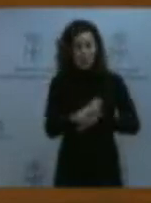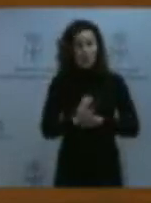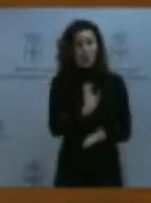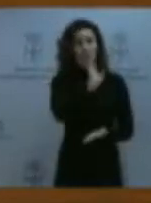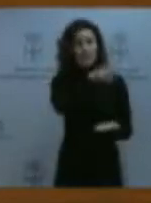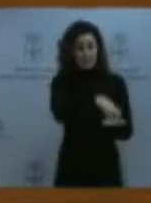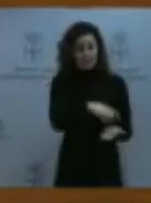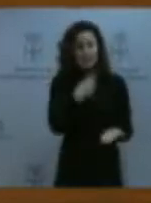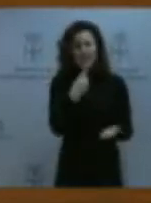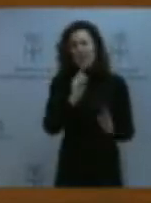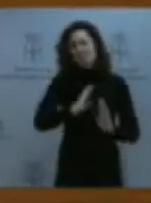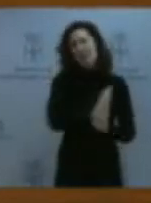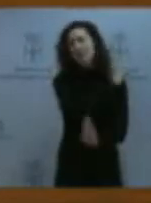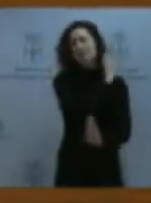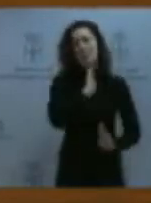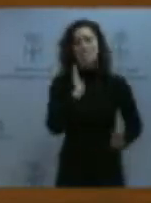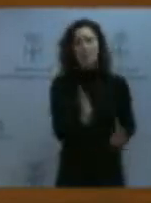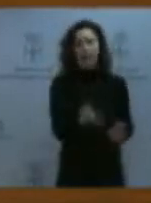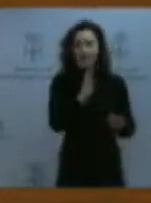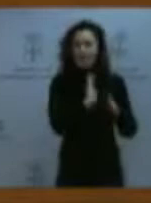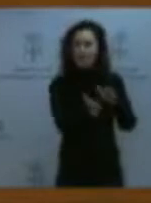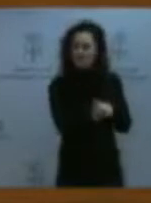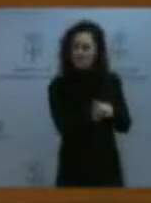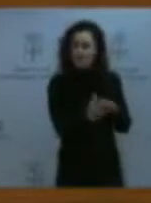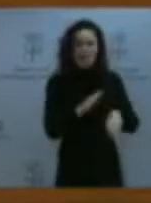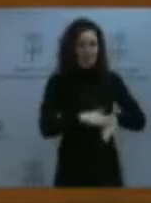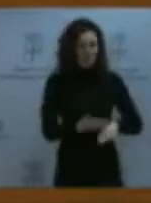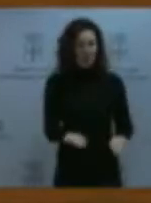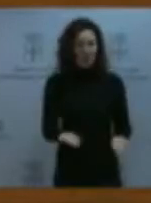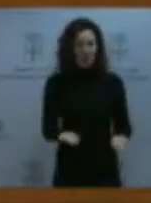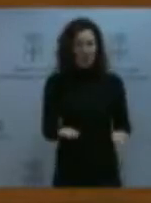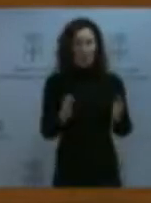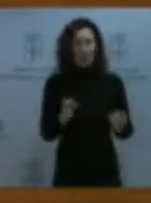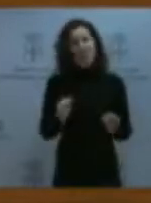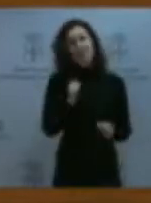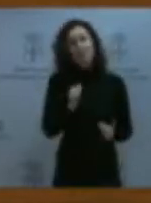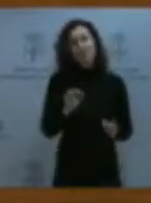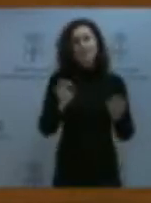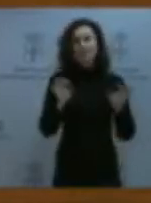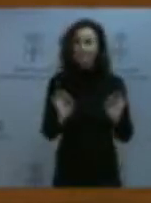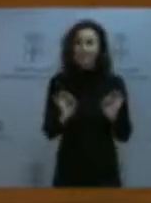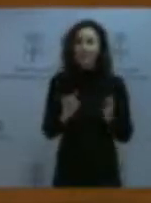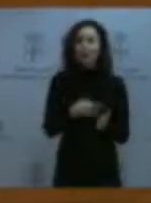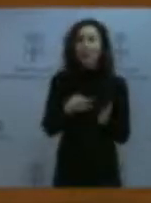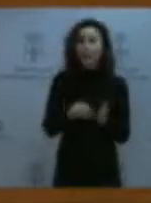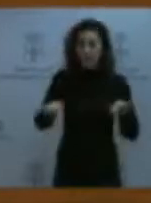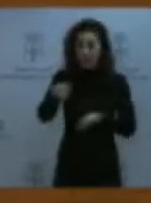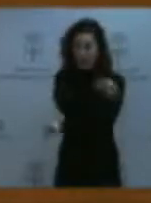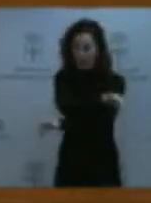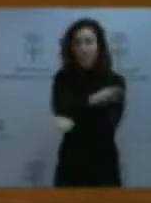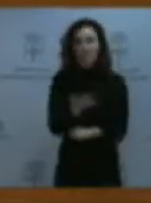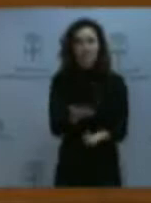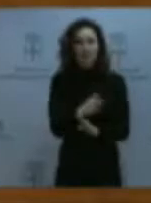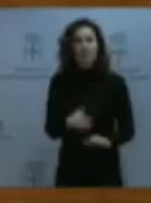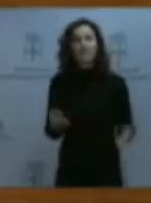esta persona, aprovechando un cambio en los técnicos de la Consejería, que lo que sirve es para que esta persona salga una vez